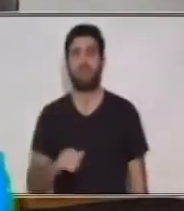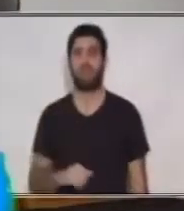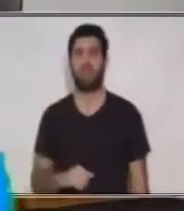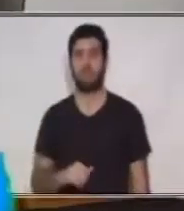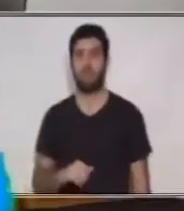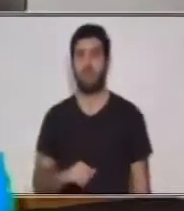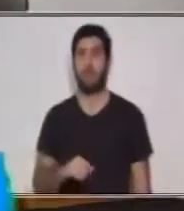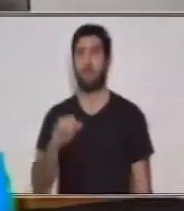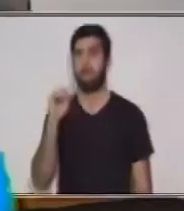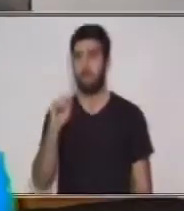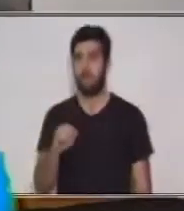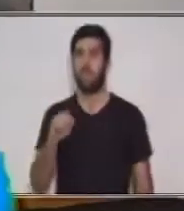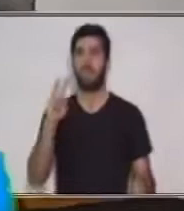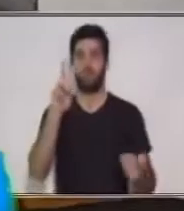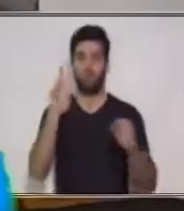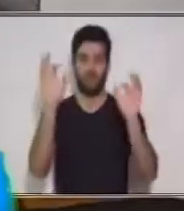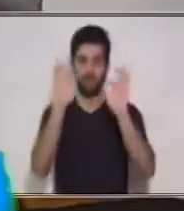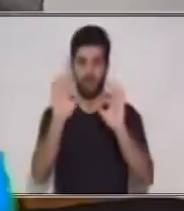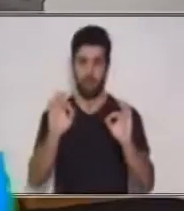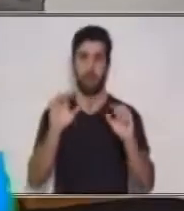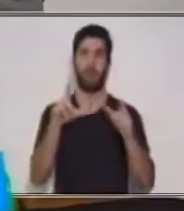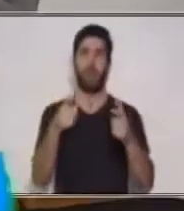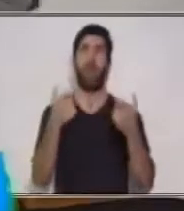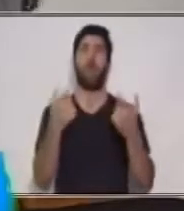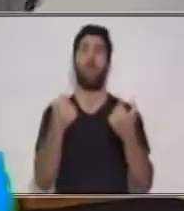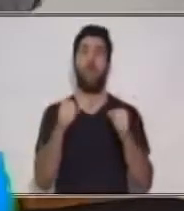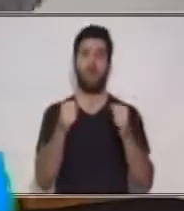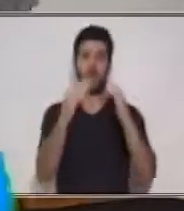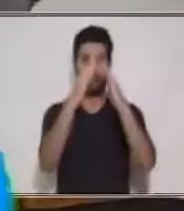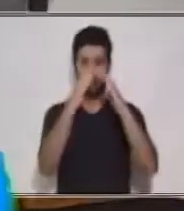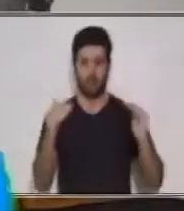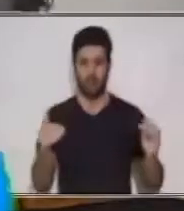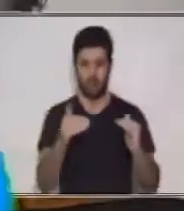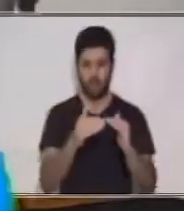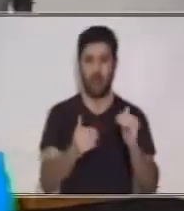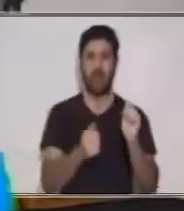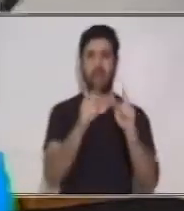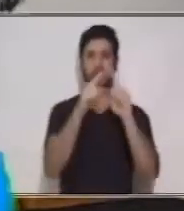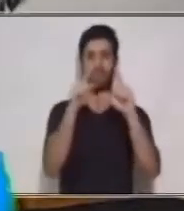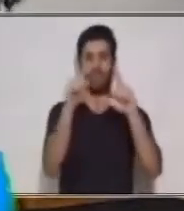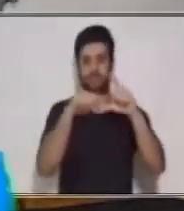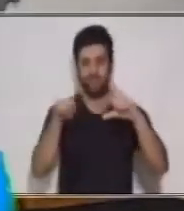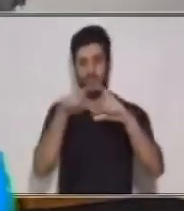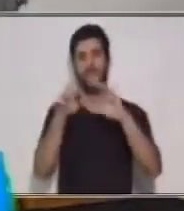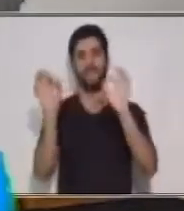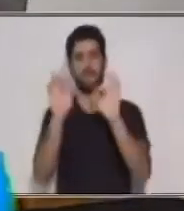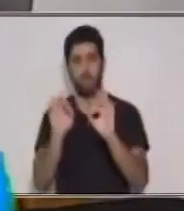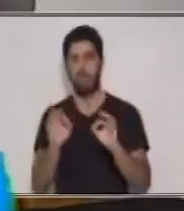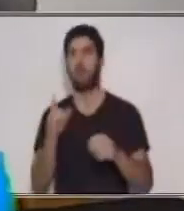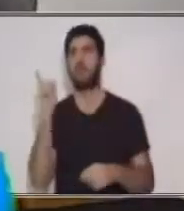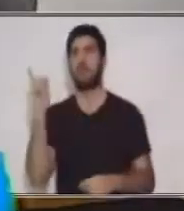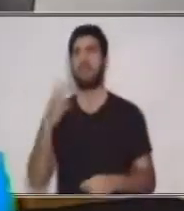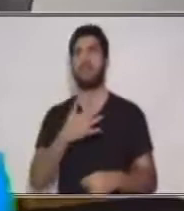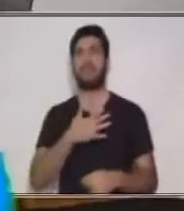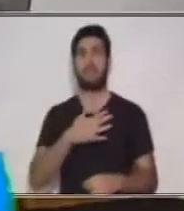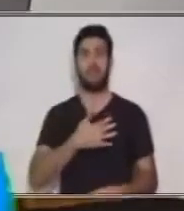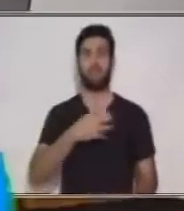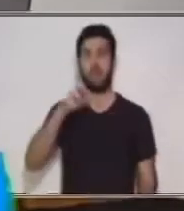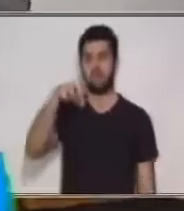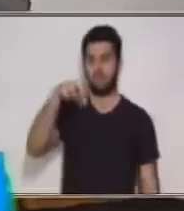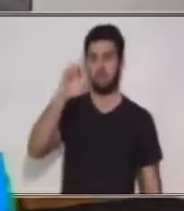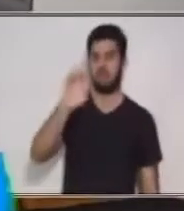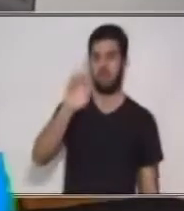pueden formar las figuras geométricas. Y uno de estos es el perímetro. Muy bien, te